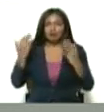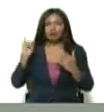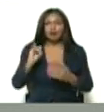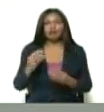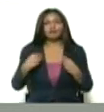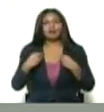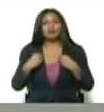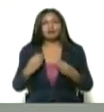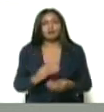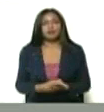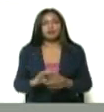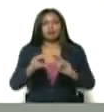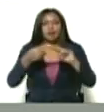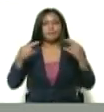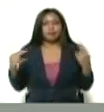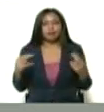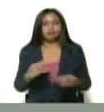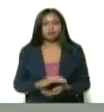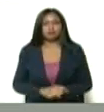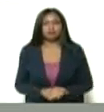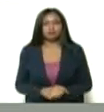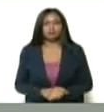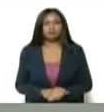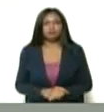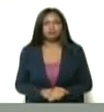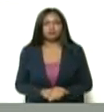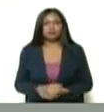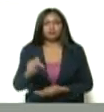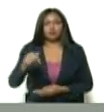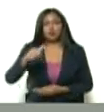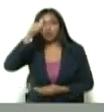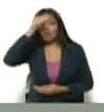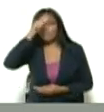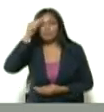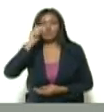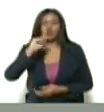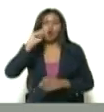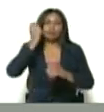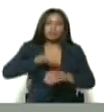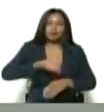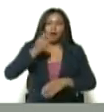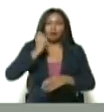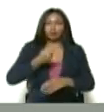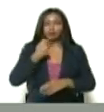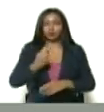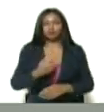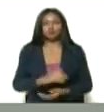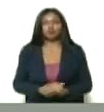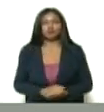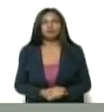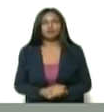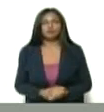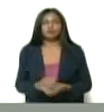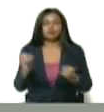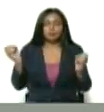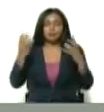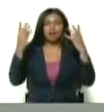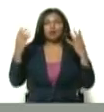la vida, de la paz. Hoy Domingo de Ramos, así lo decreto, pues, el milagro de la